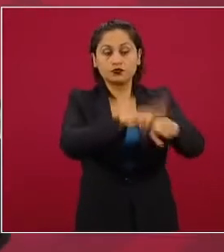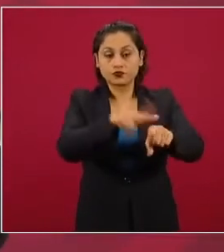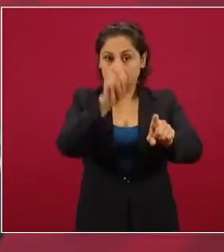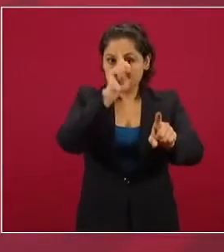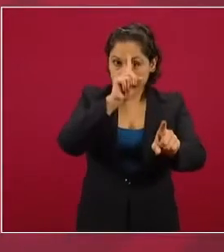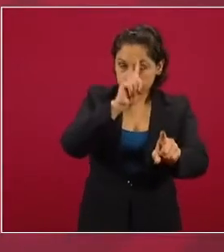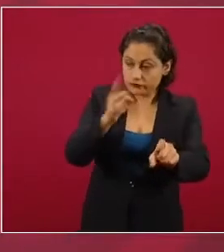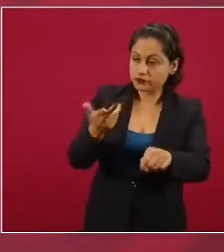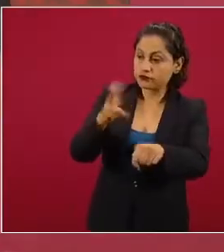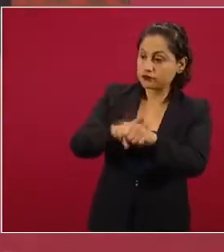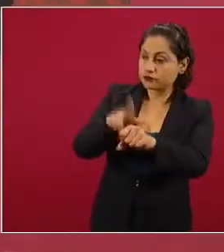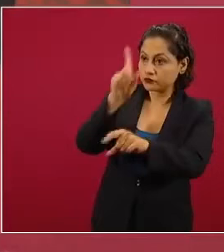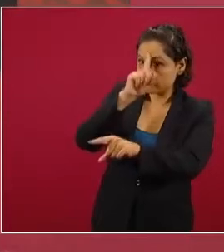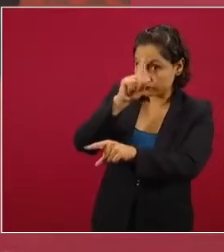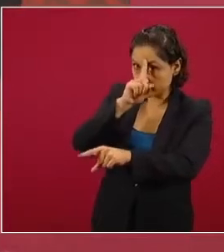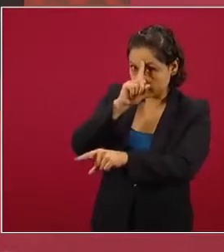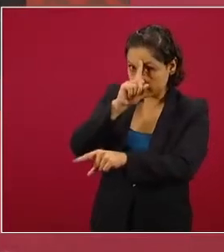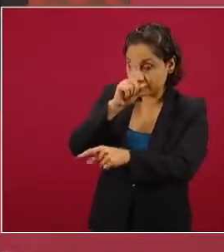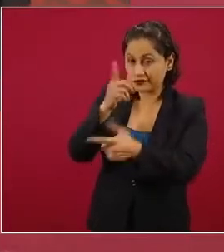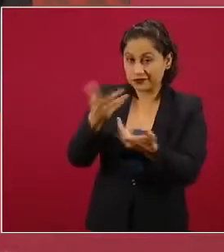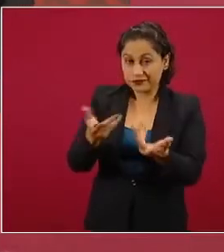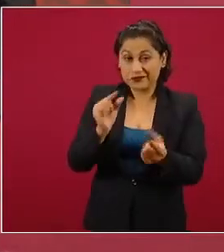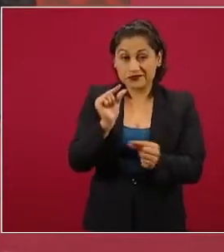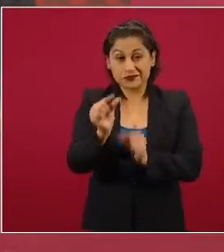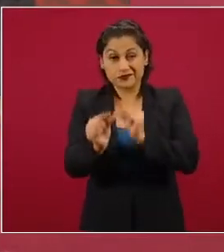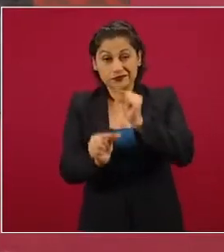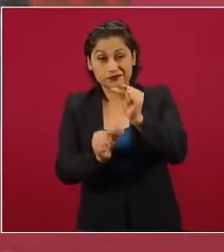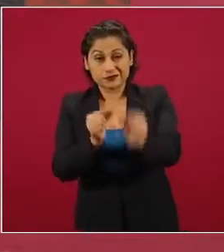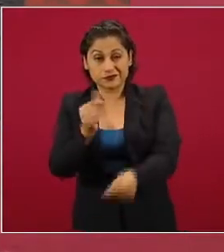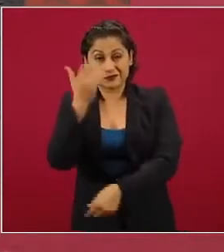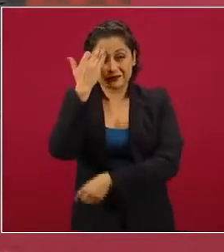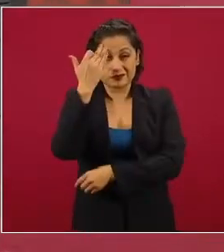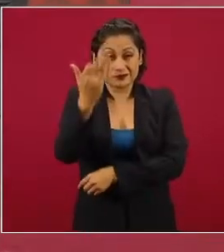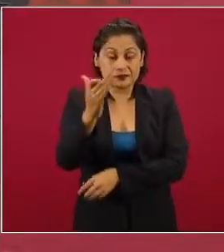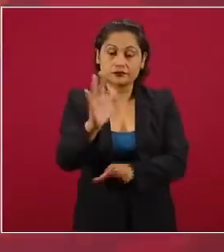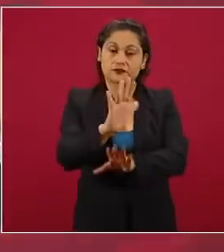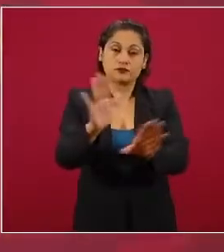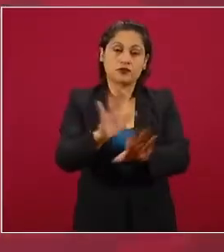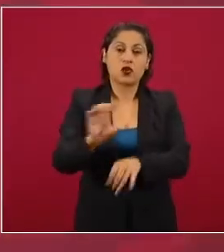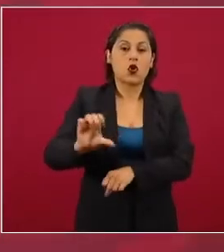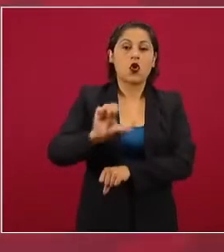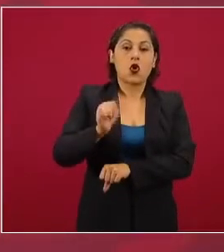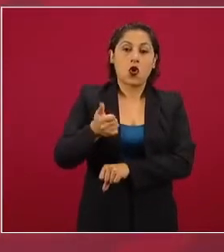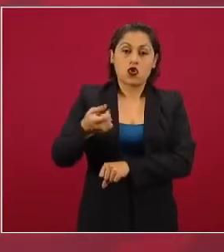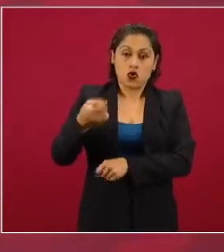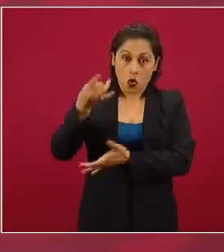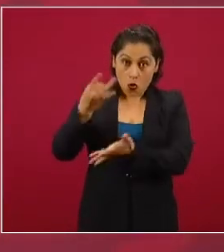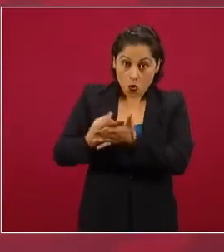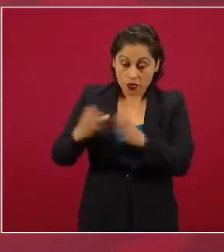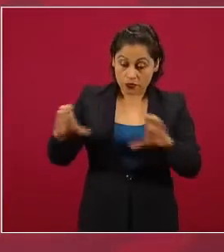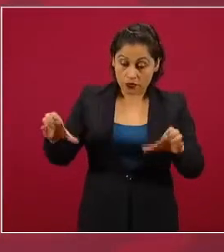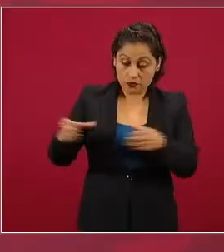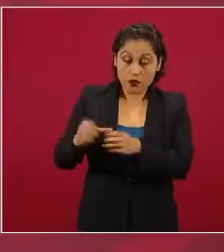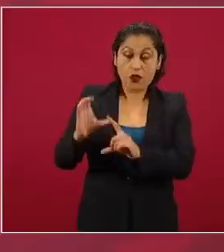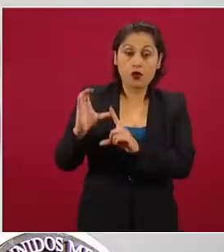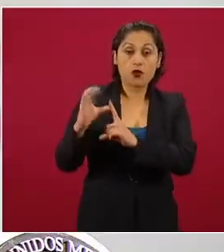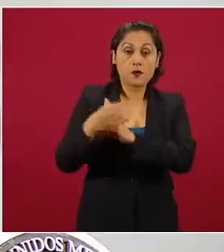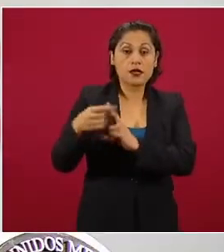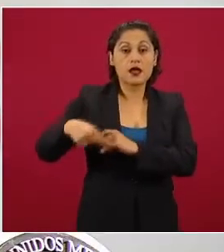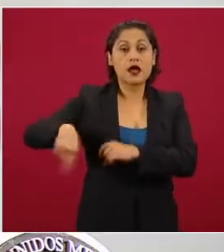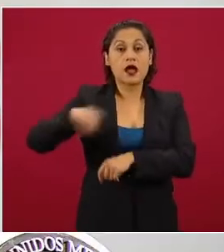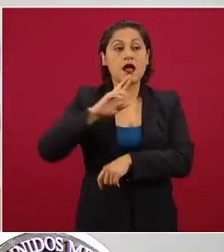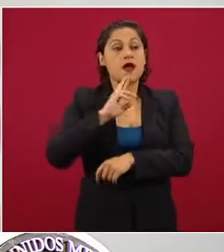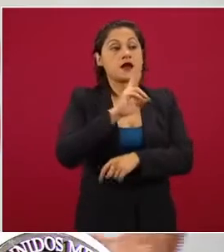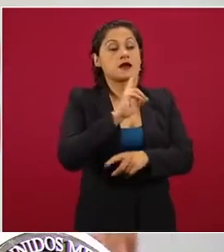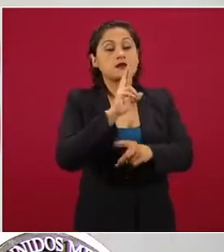daría recomendaciones, se volvería muy ineficiente. Entonces, por eso establecimos un comité único que de manera muy expedita resuelve para a